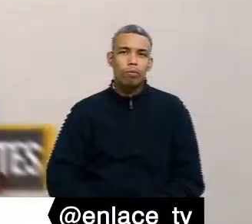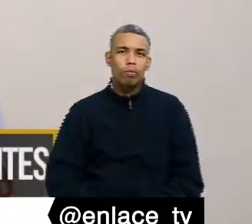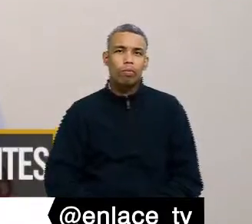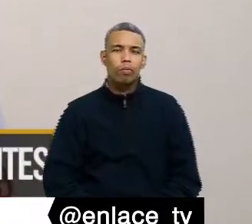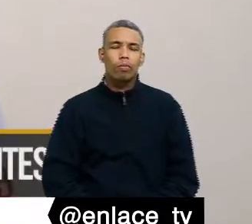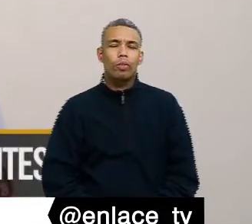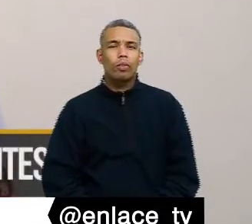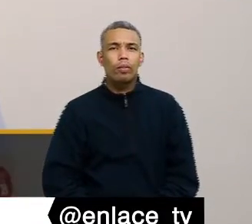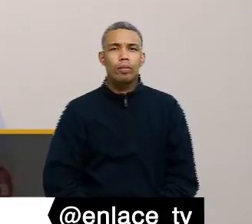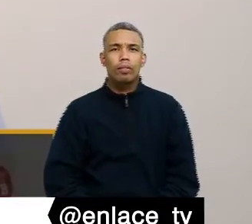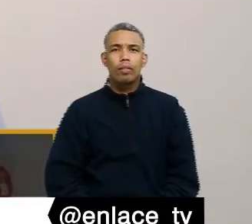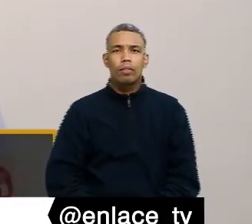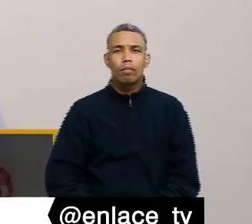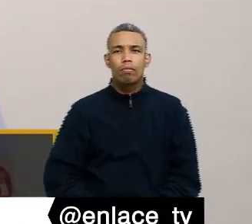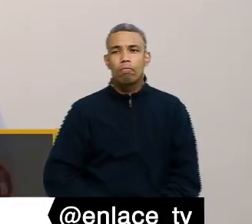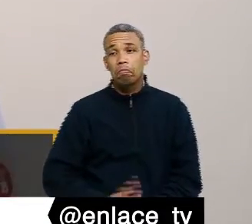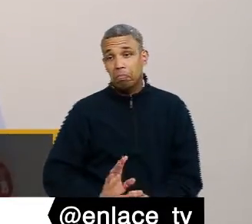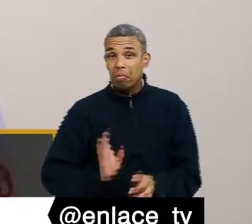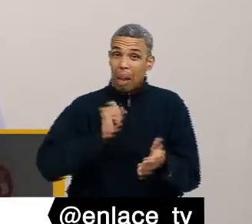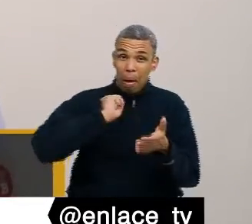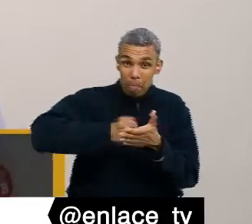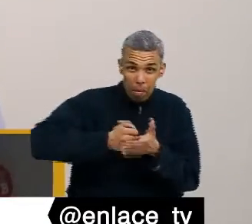Hay una reducción bastante considerable.